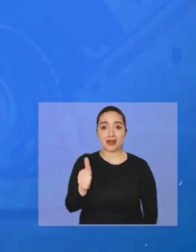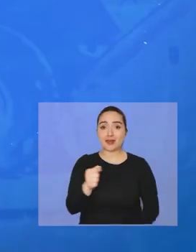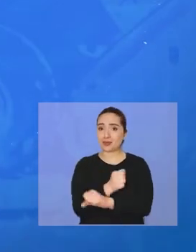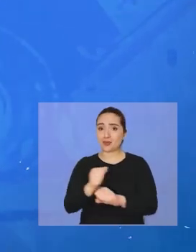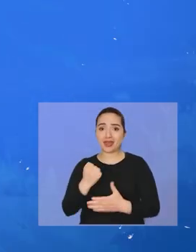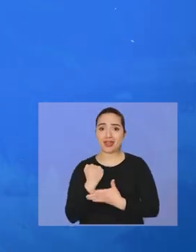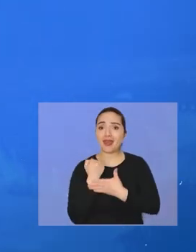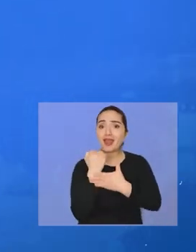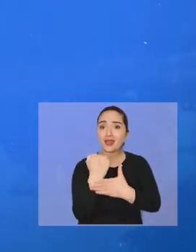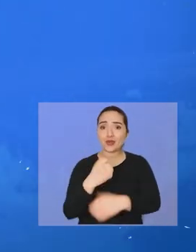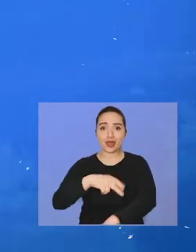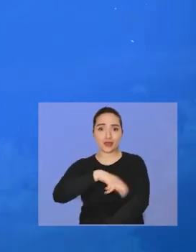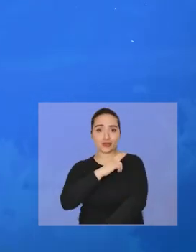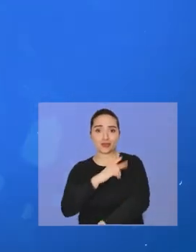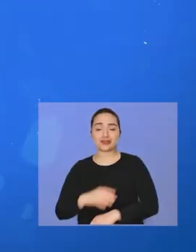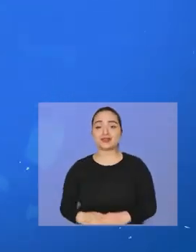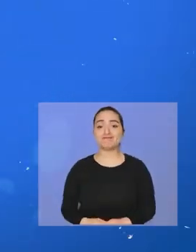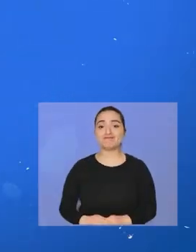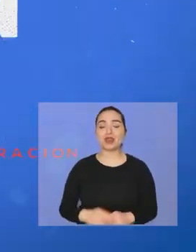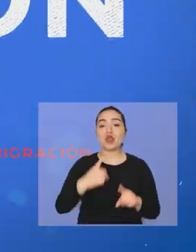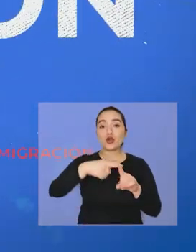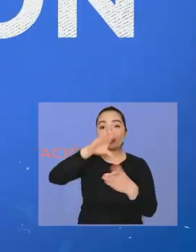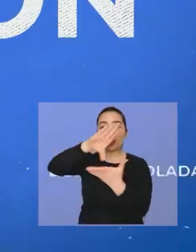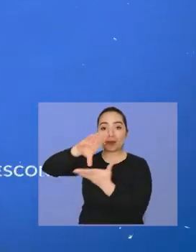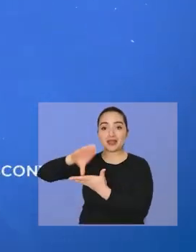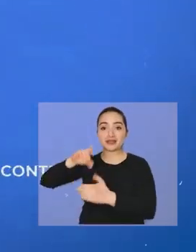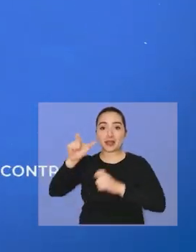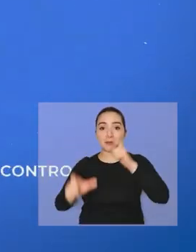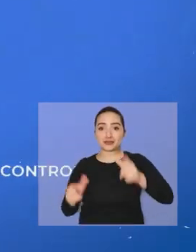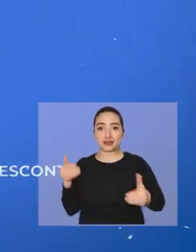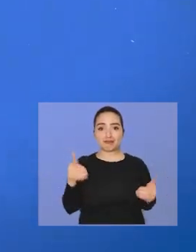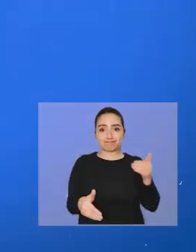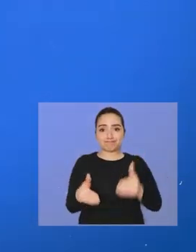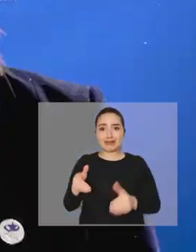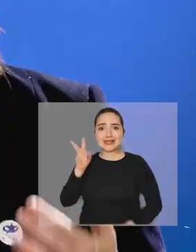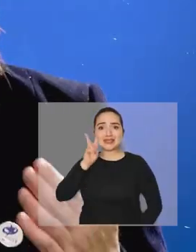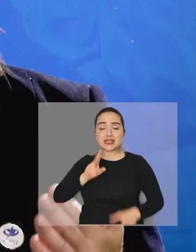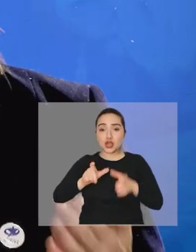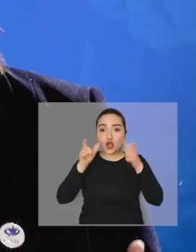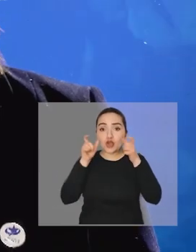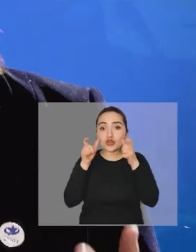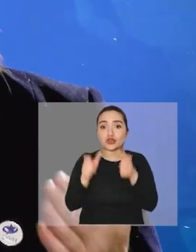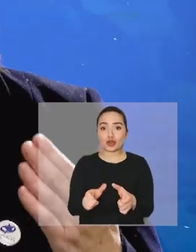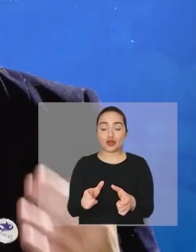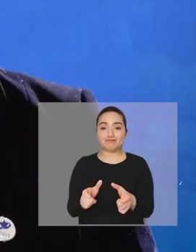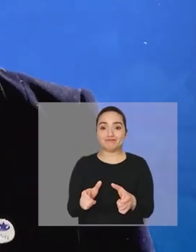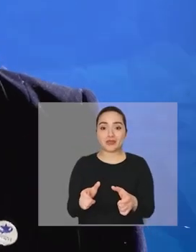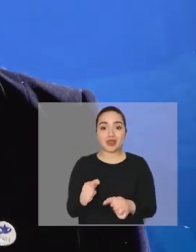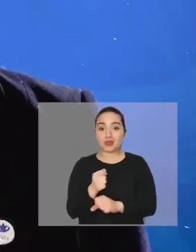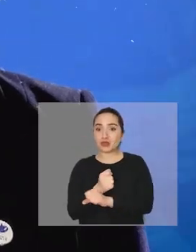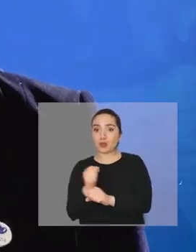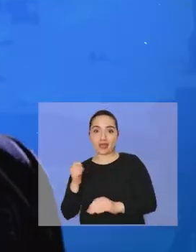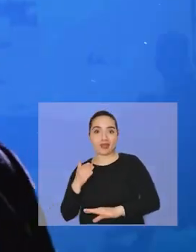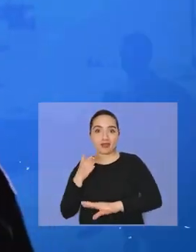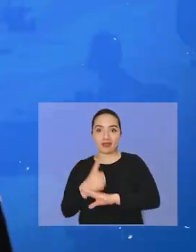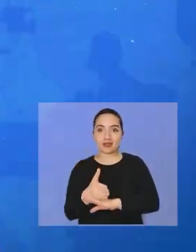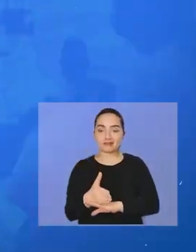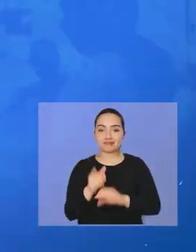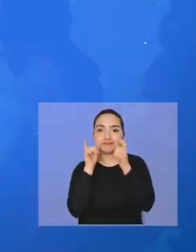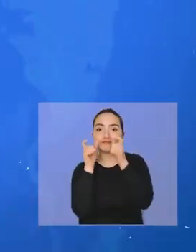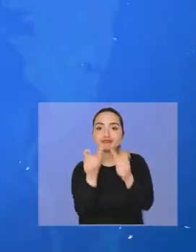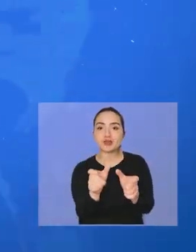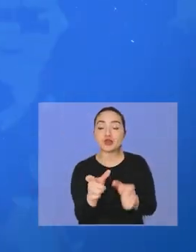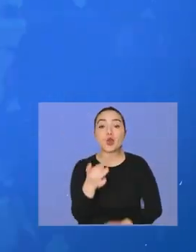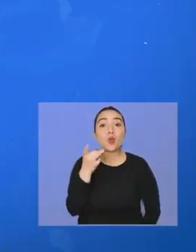militares no podrán ayudar al norte con la migración descontrolada en las fronteras, al no ser una agresión externa. Los invito